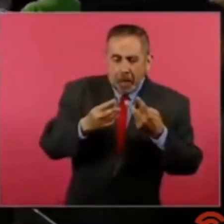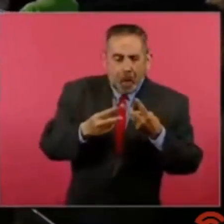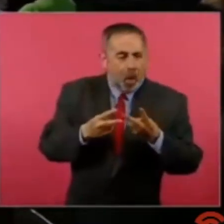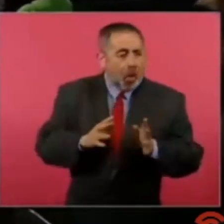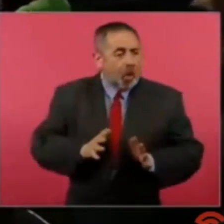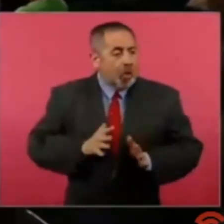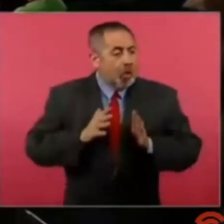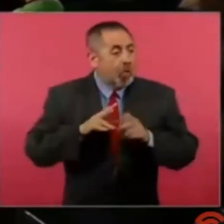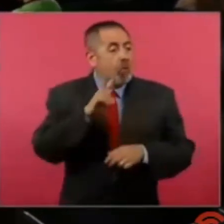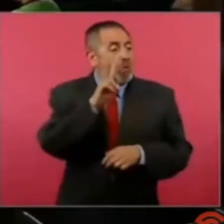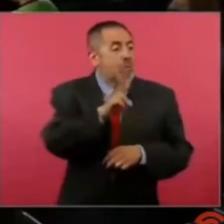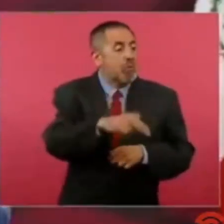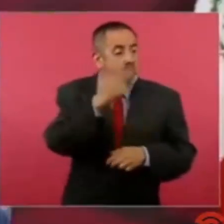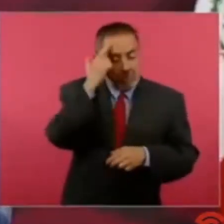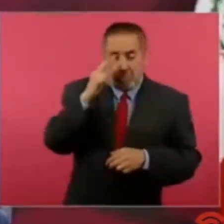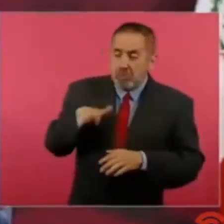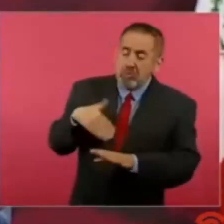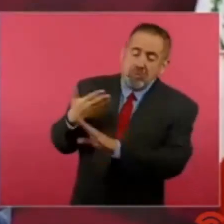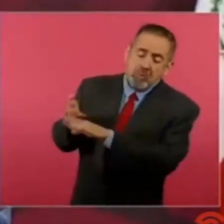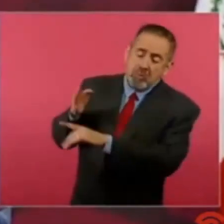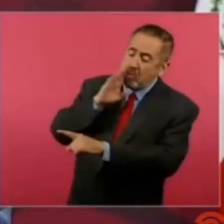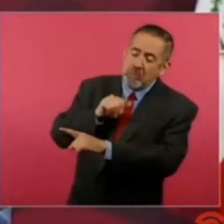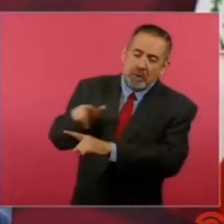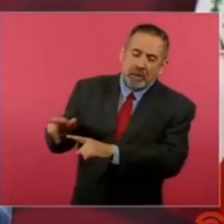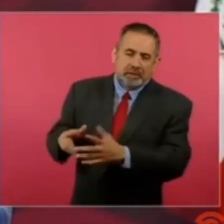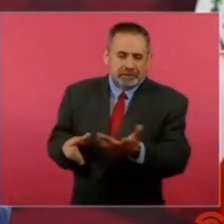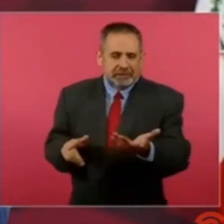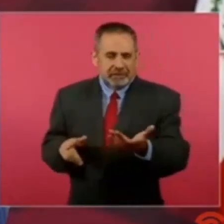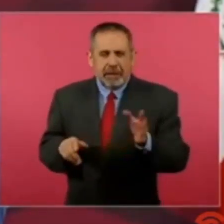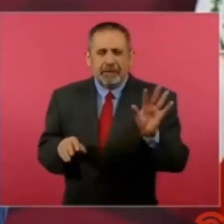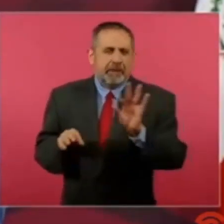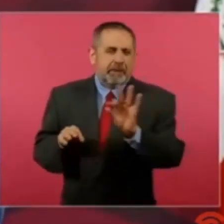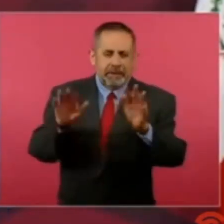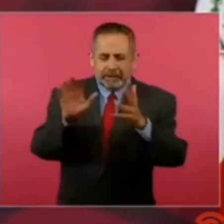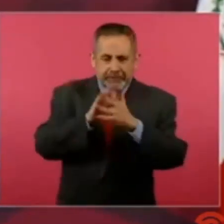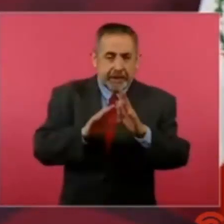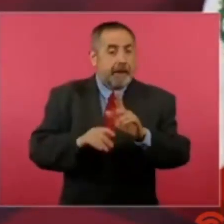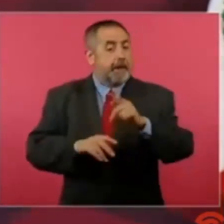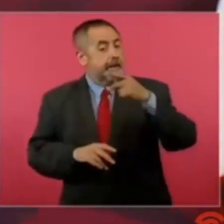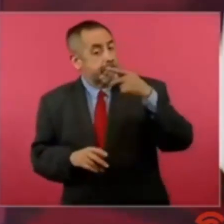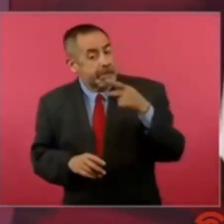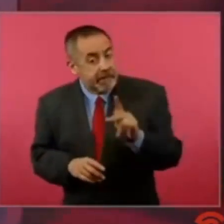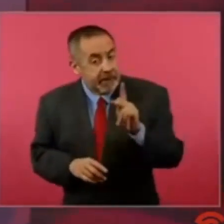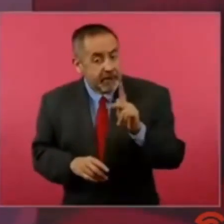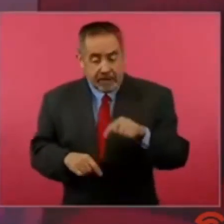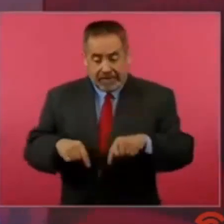influyen, aturden. Sin embargo, aquí también